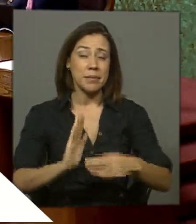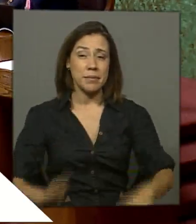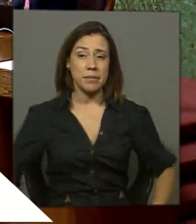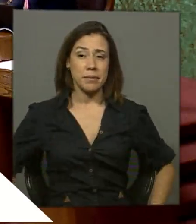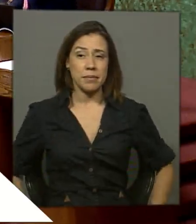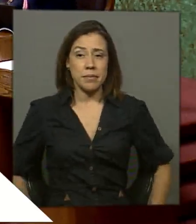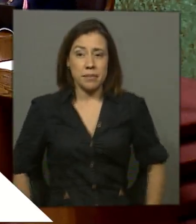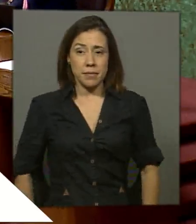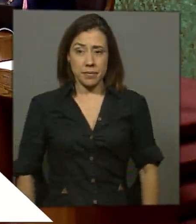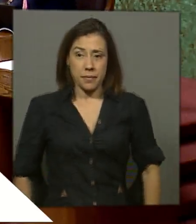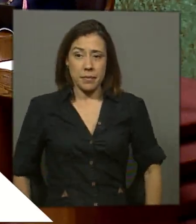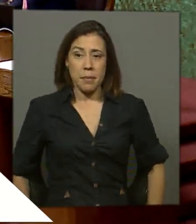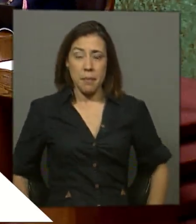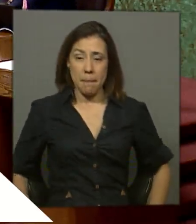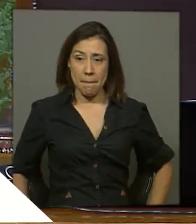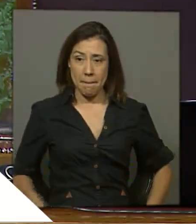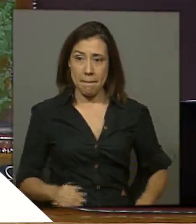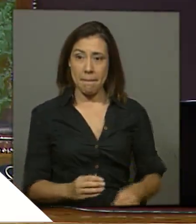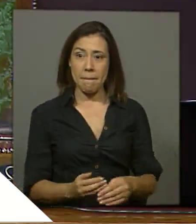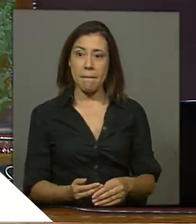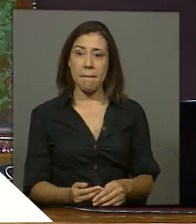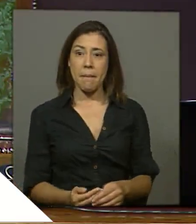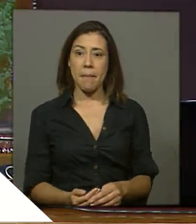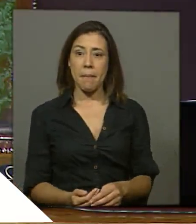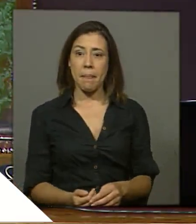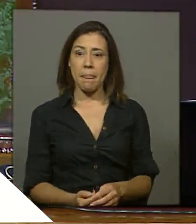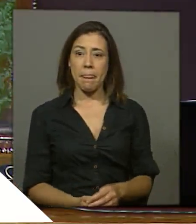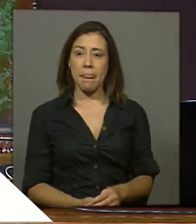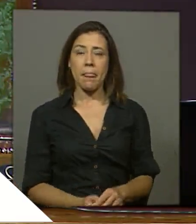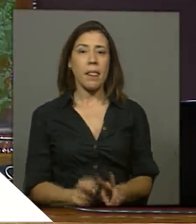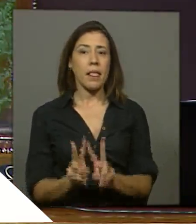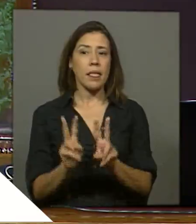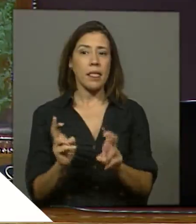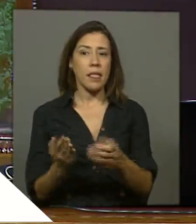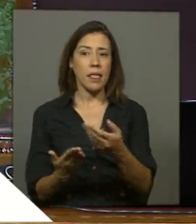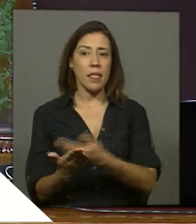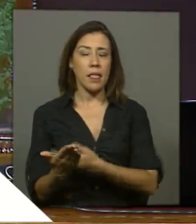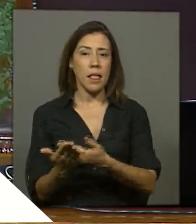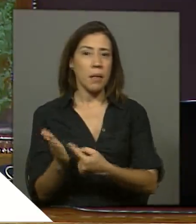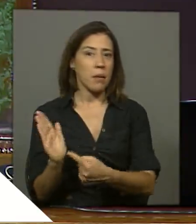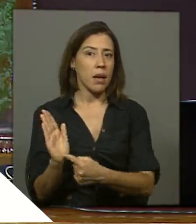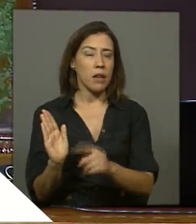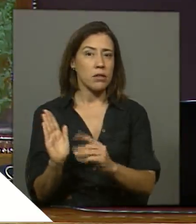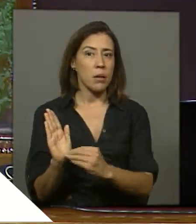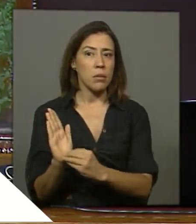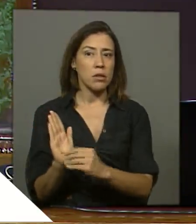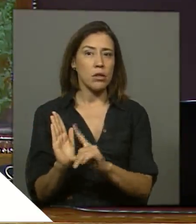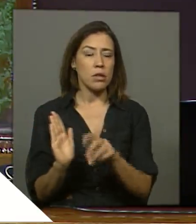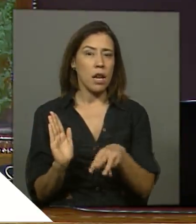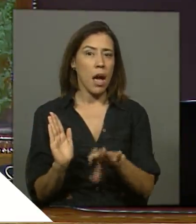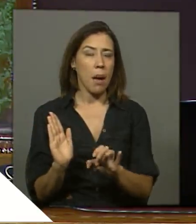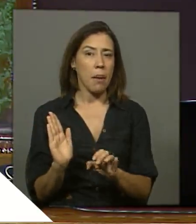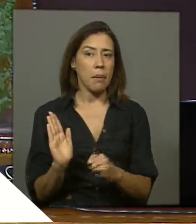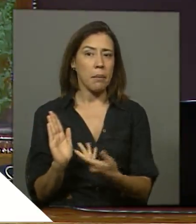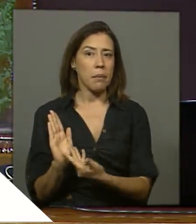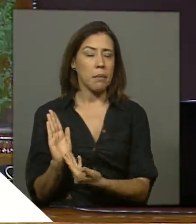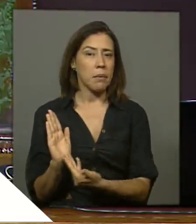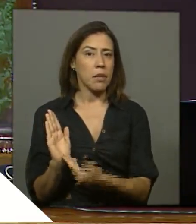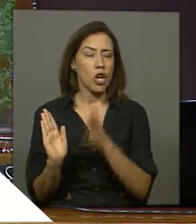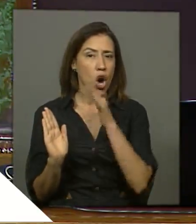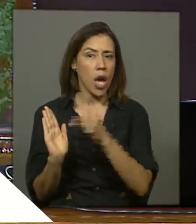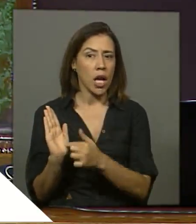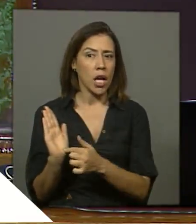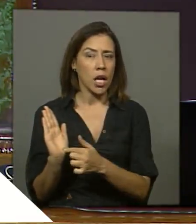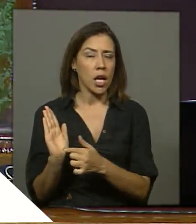le pido en la relación de temas no está el sen le pediría En ese sentido Si